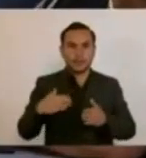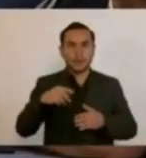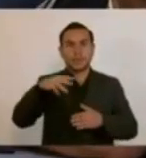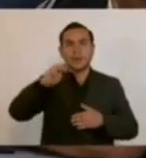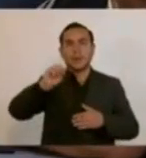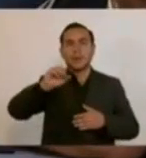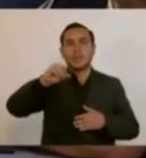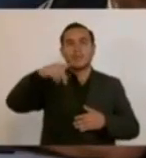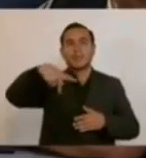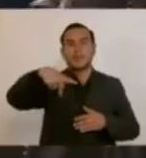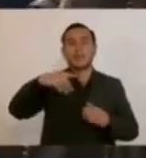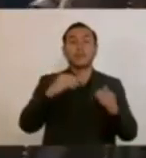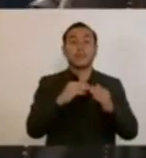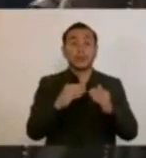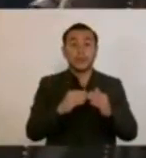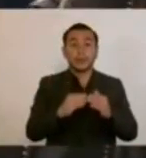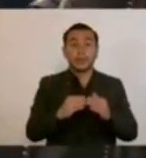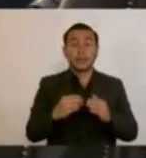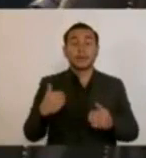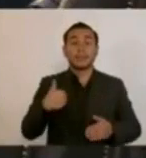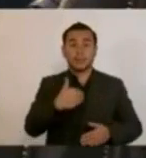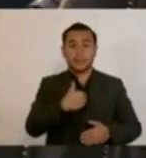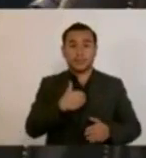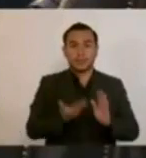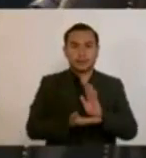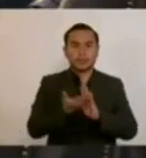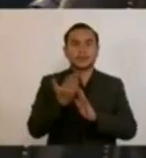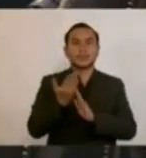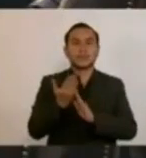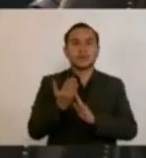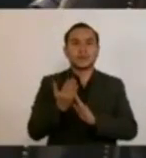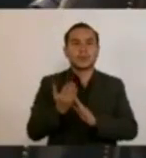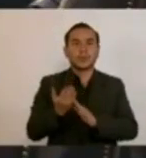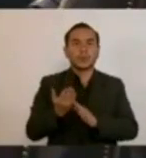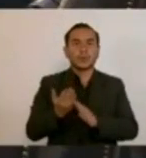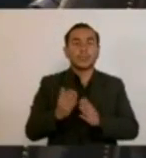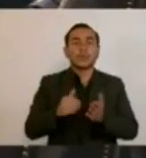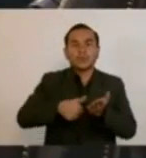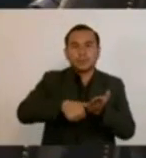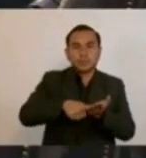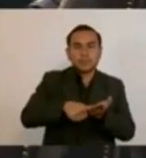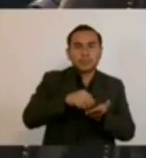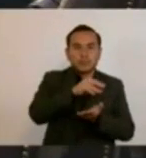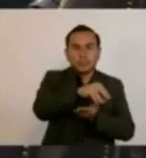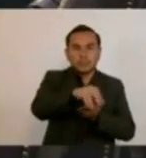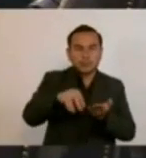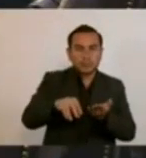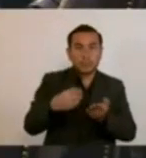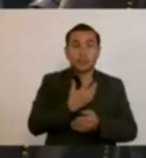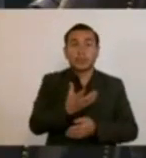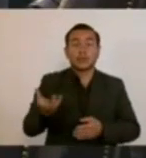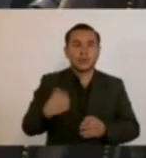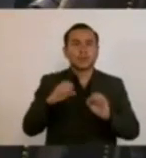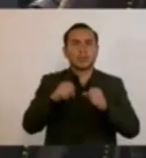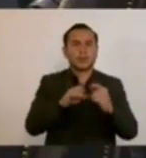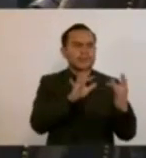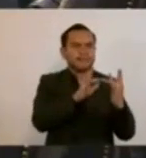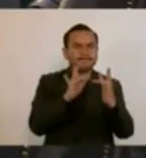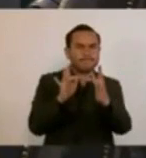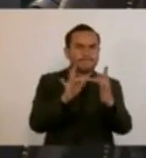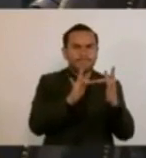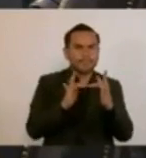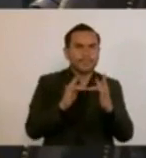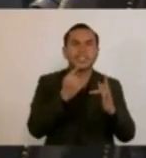Local, con Carolina y todos los que están encargados, Luis, todos los que están encargados y pueden tener este contacto con los alcaldes, háganlo